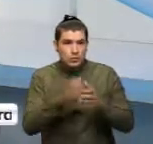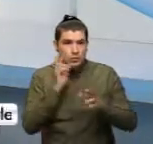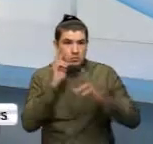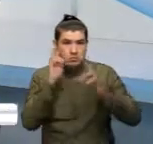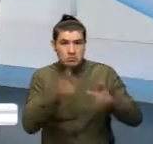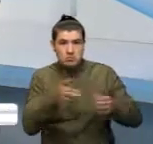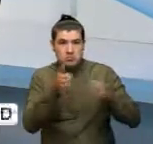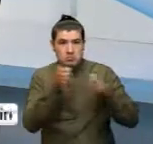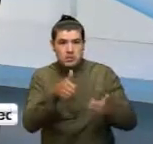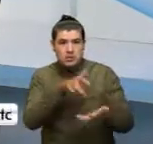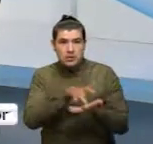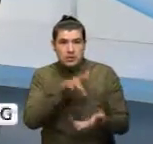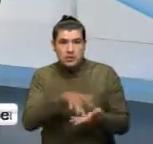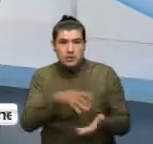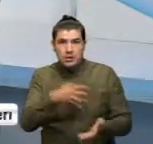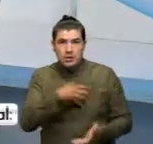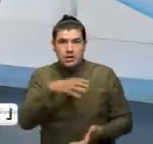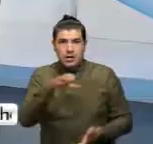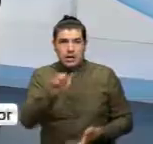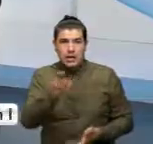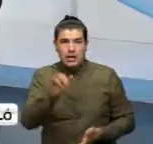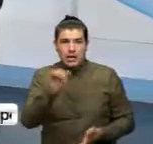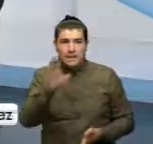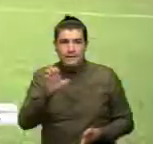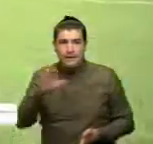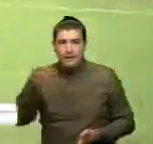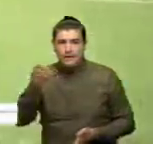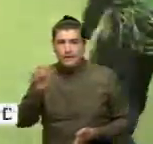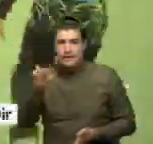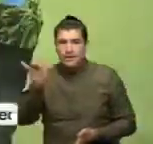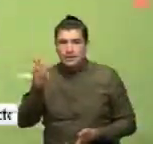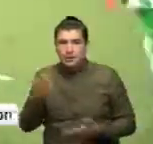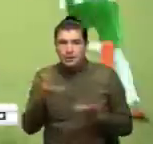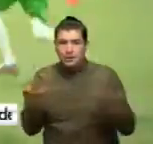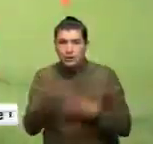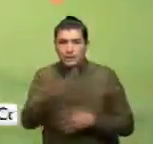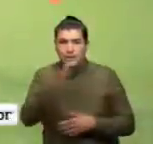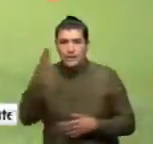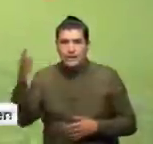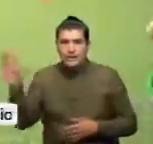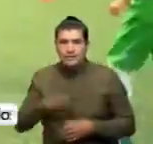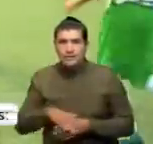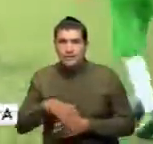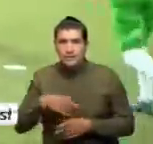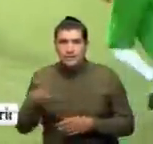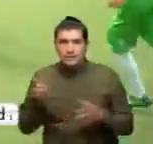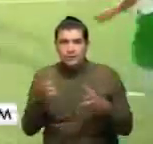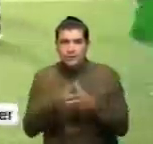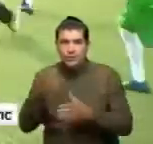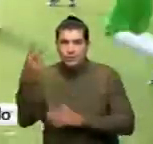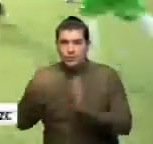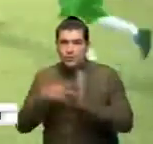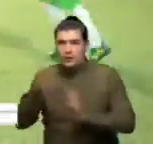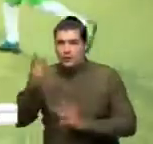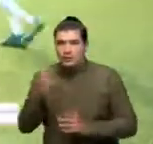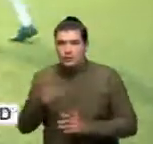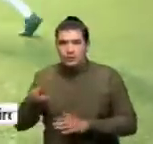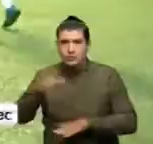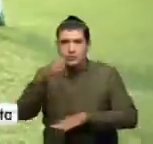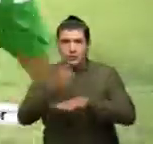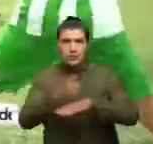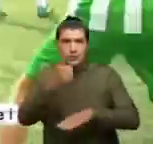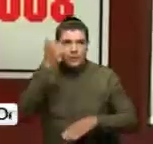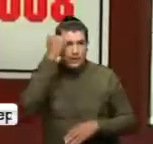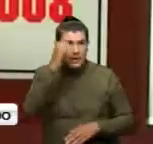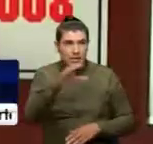en la copa caribe de champions que se disputó en barranquilla la categoría de 2008 de quinta oriental dirigida por el profesor césar